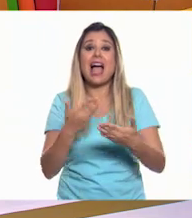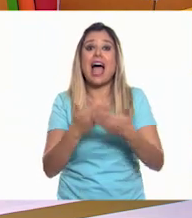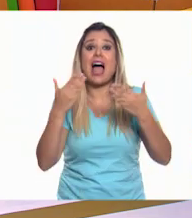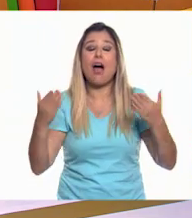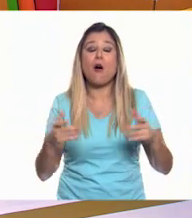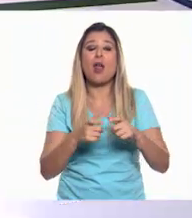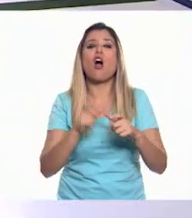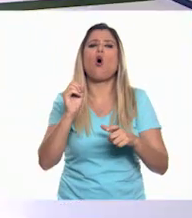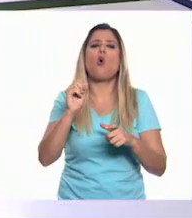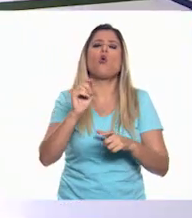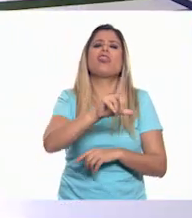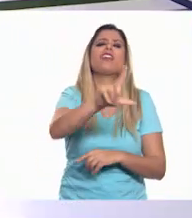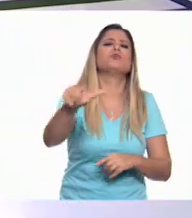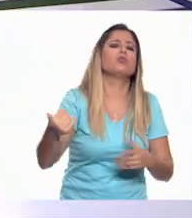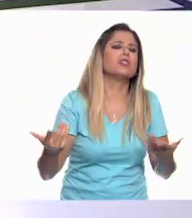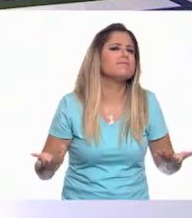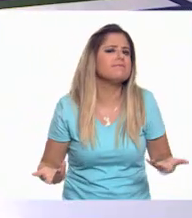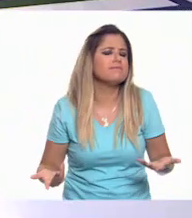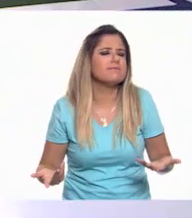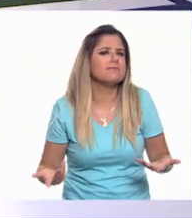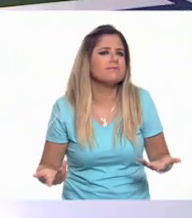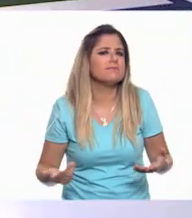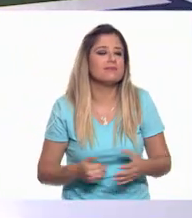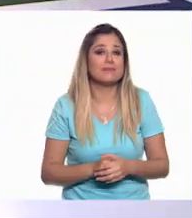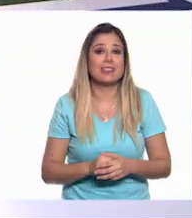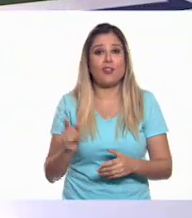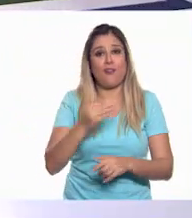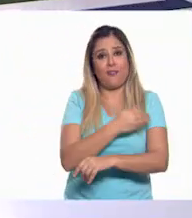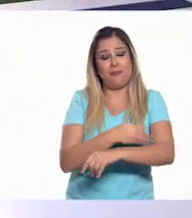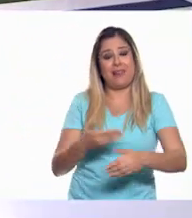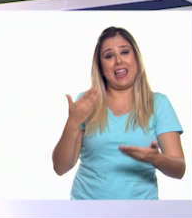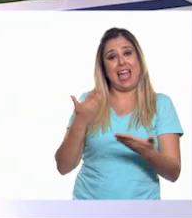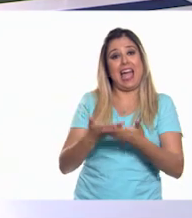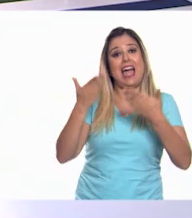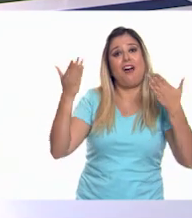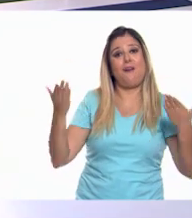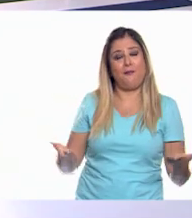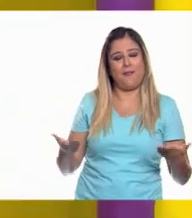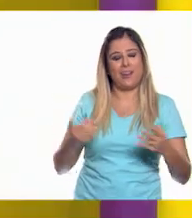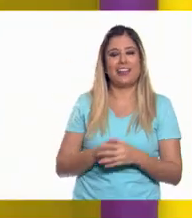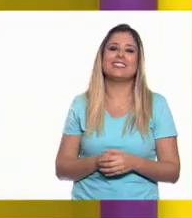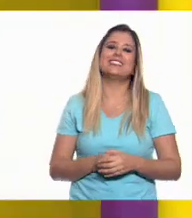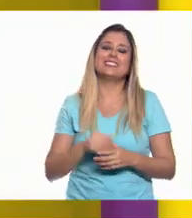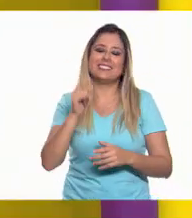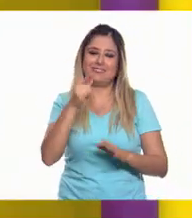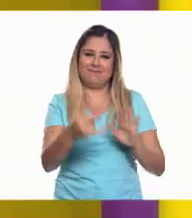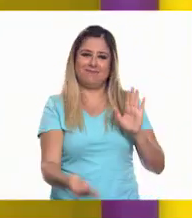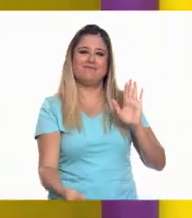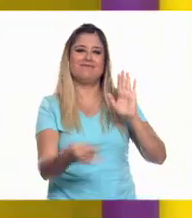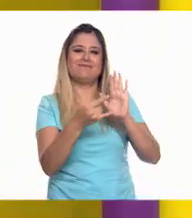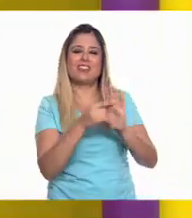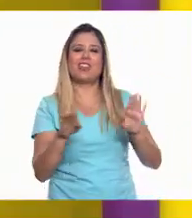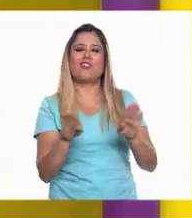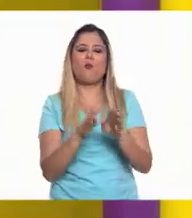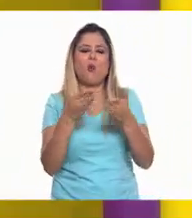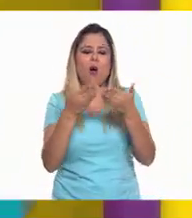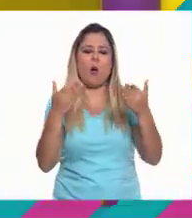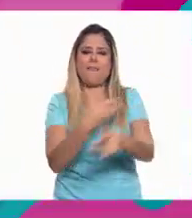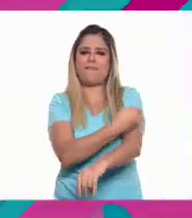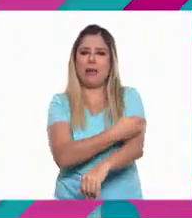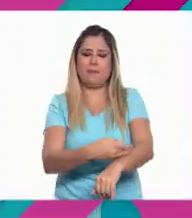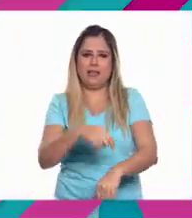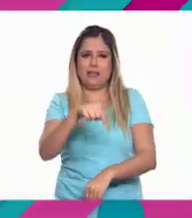o después. Yo creo que esta es la familia ahora. Muy bien, la vamos a pegar en donde dice, ¿cómo es mi familia